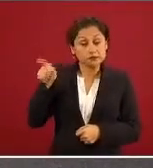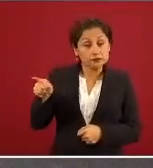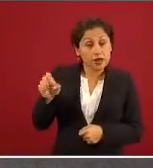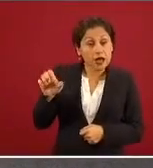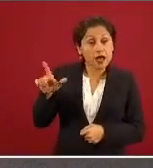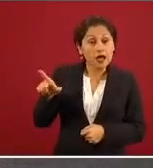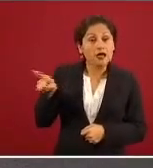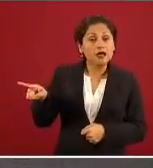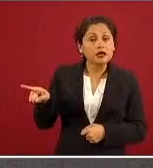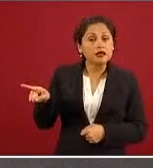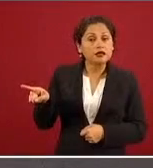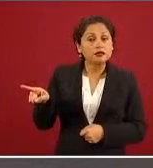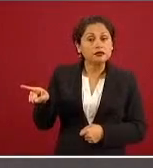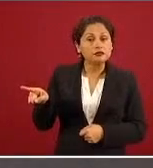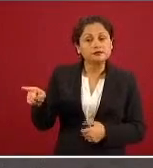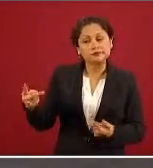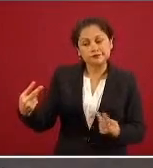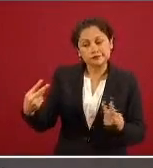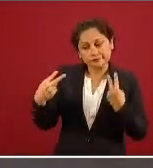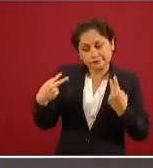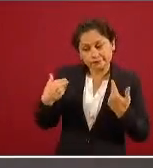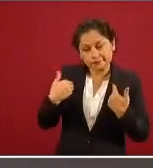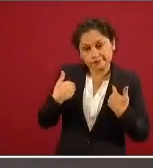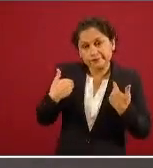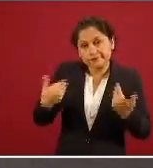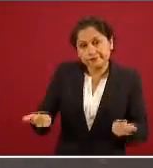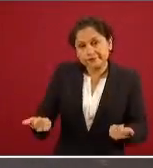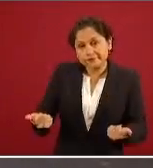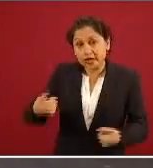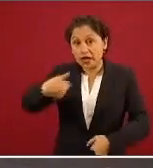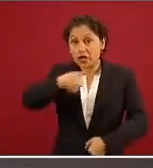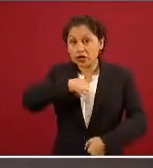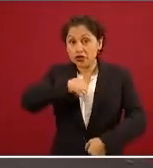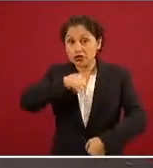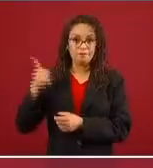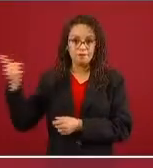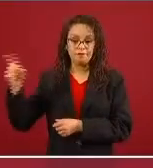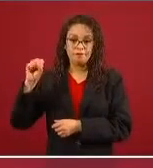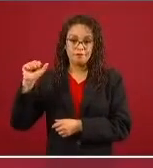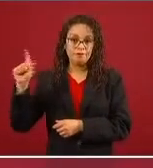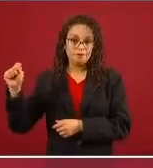que yo estoy aquí para representar los intereses del pueblo